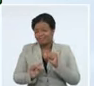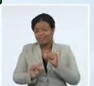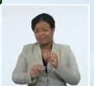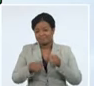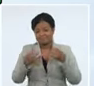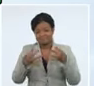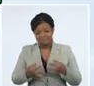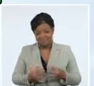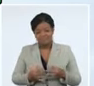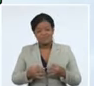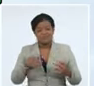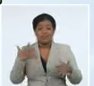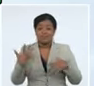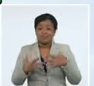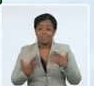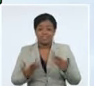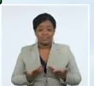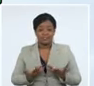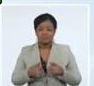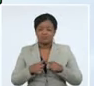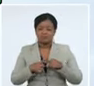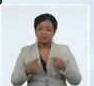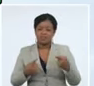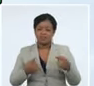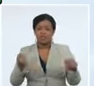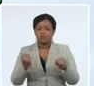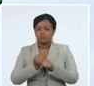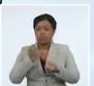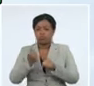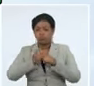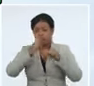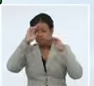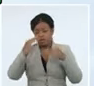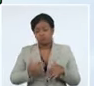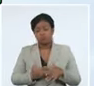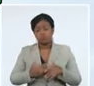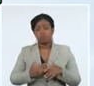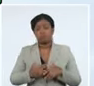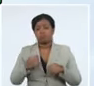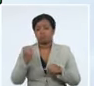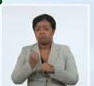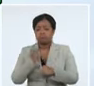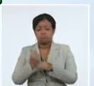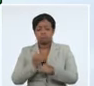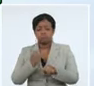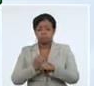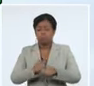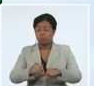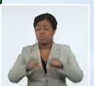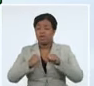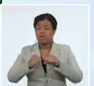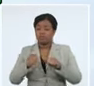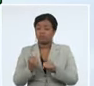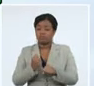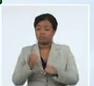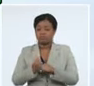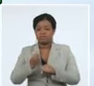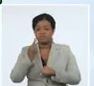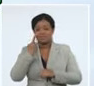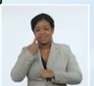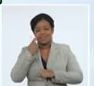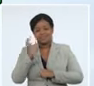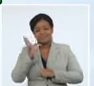que como muchos trabajadores han trabajado duro, pues se ve bien esa